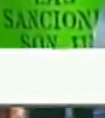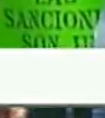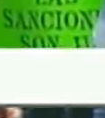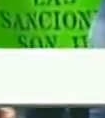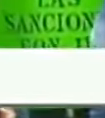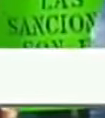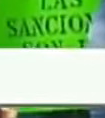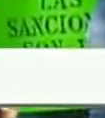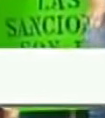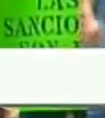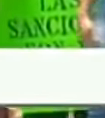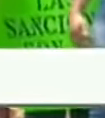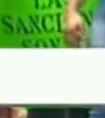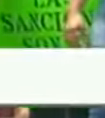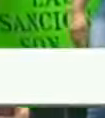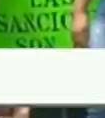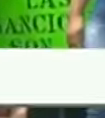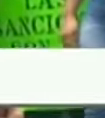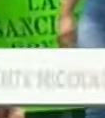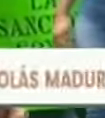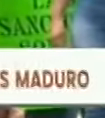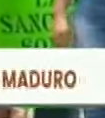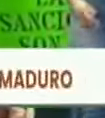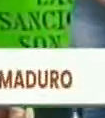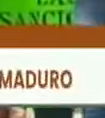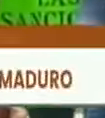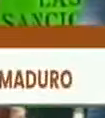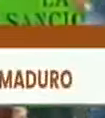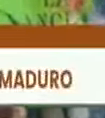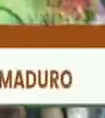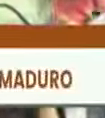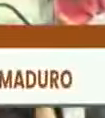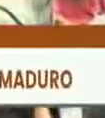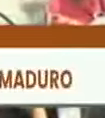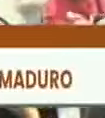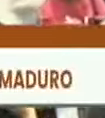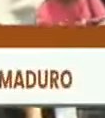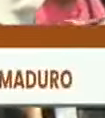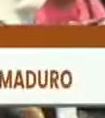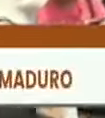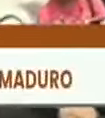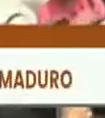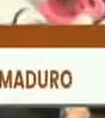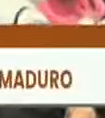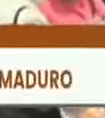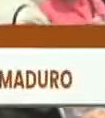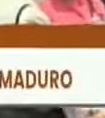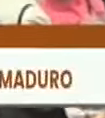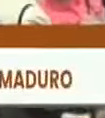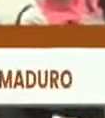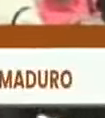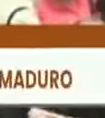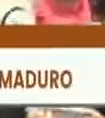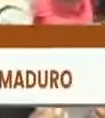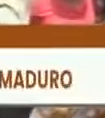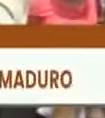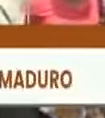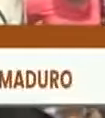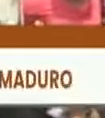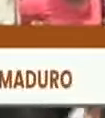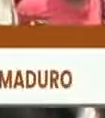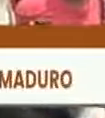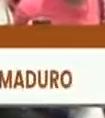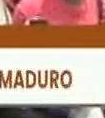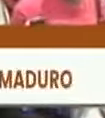Bienvenido a la tierra de Alí Primera, de Josefa Camejo, de José Leonardo Chirino. Esta tierra bravía que siempre ha